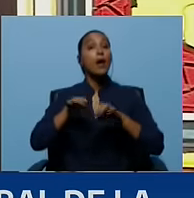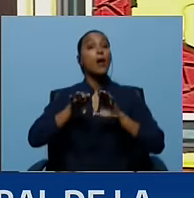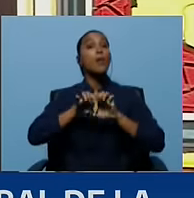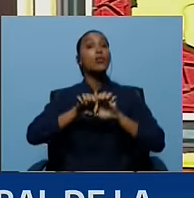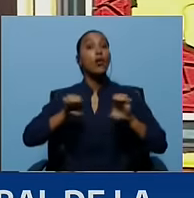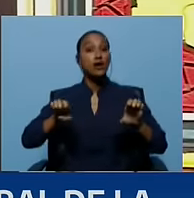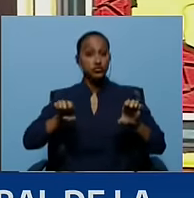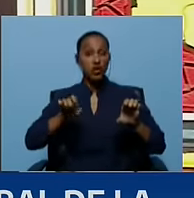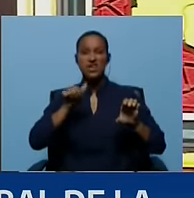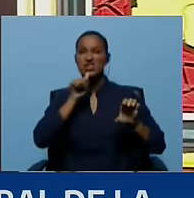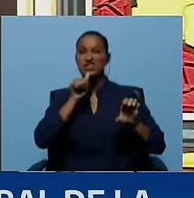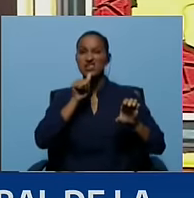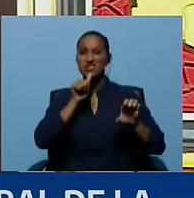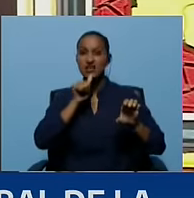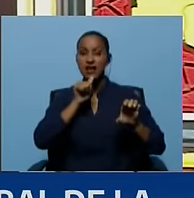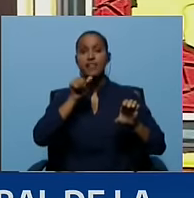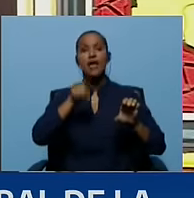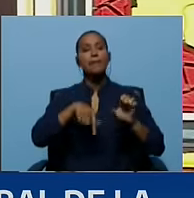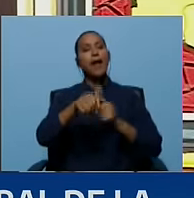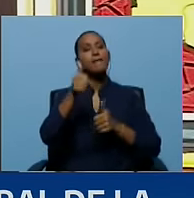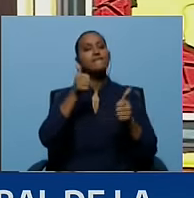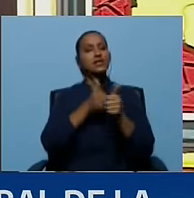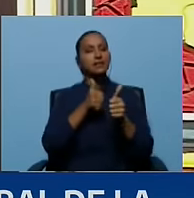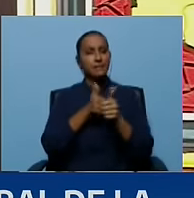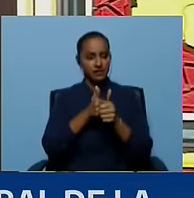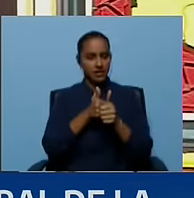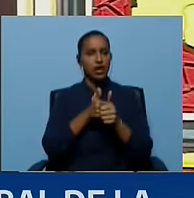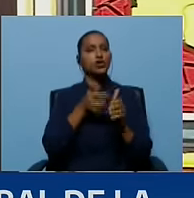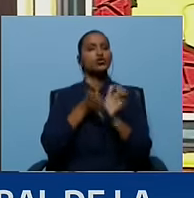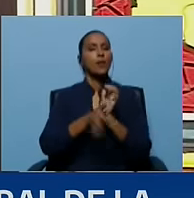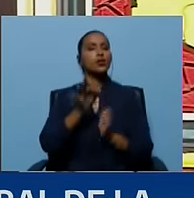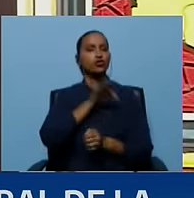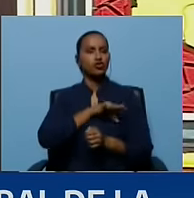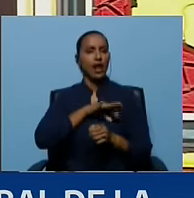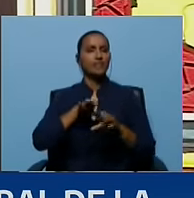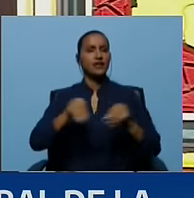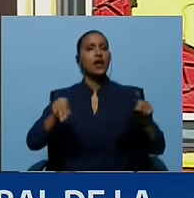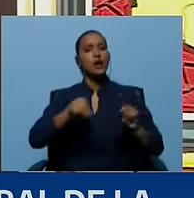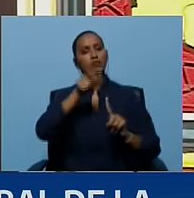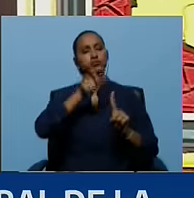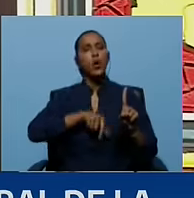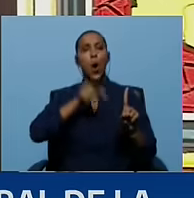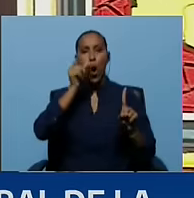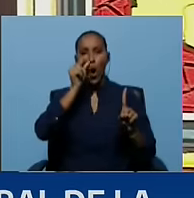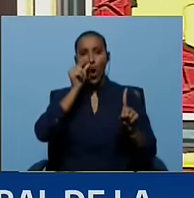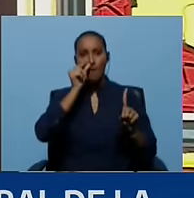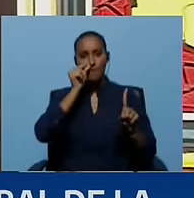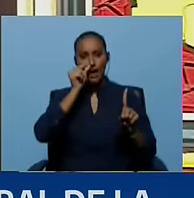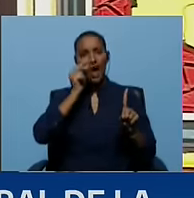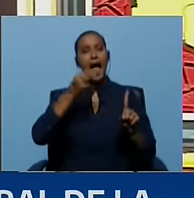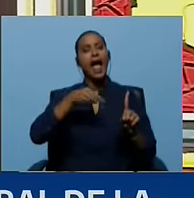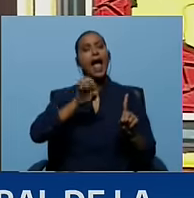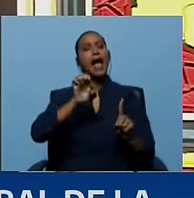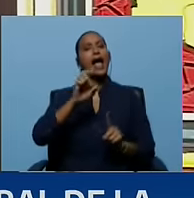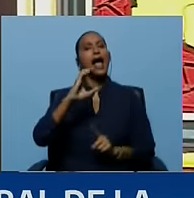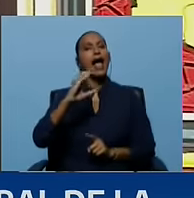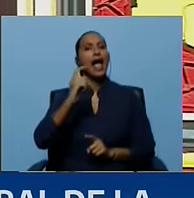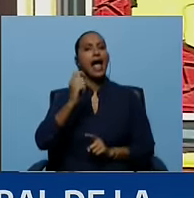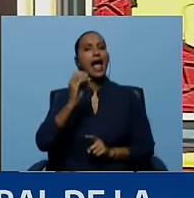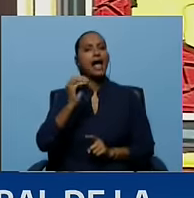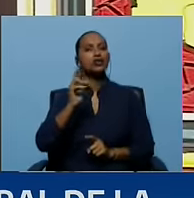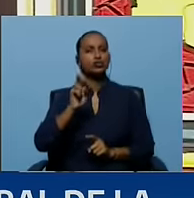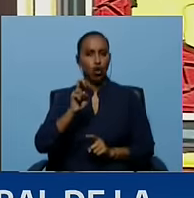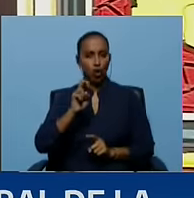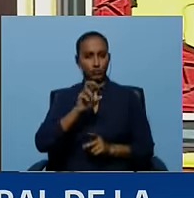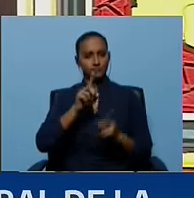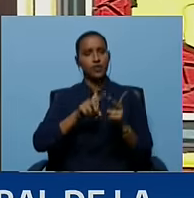y vicepresidente del Socialismo Social y Territorial al compañero Héctor Rodríguez Castro, que lo pido al